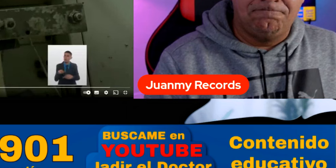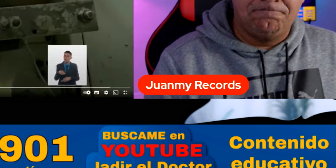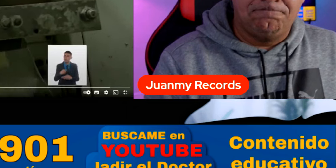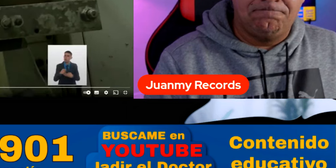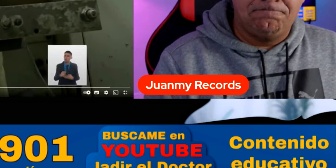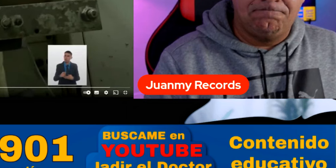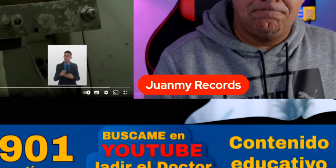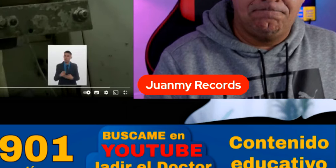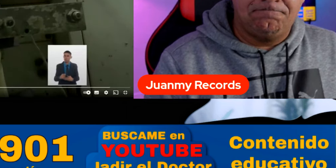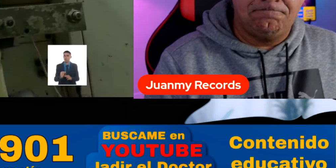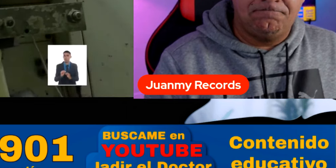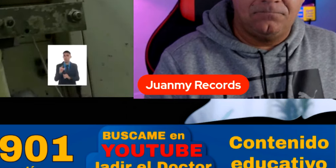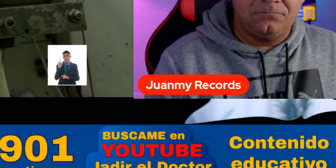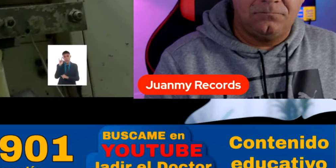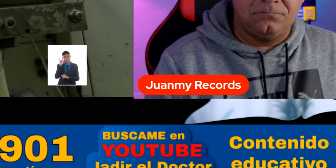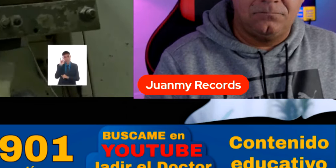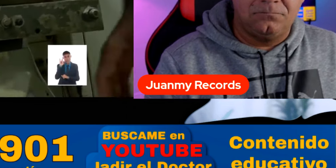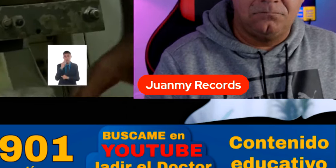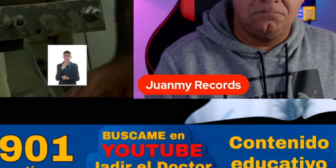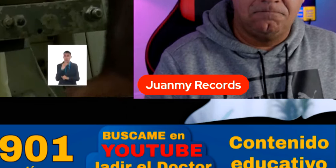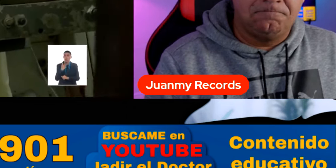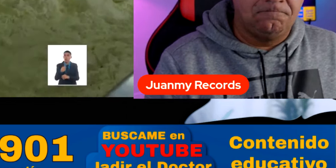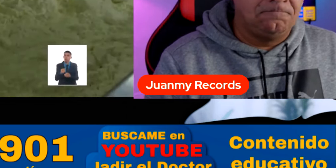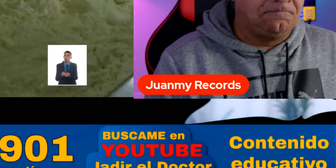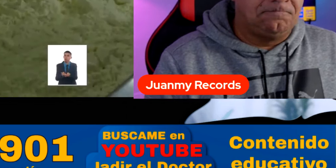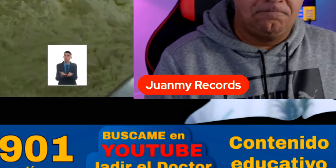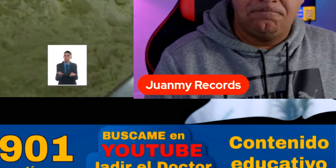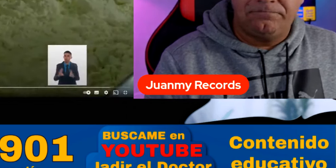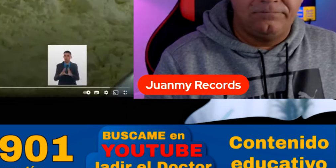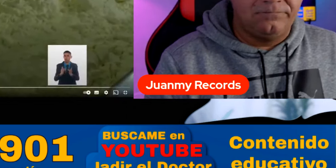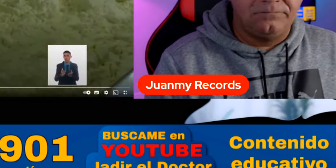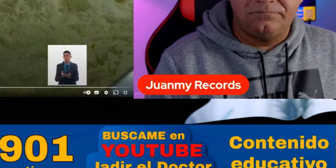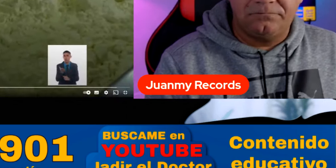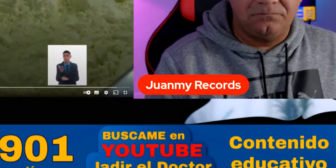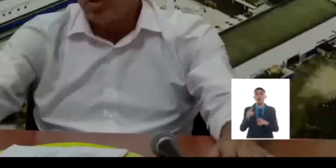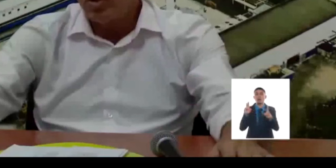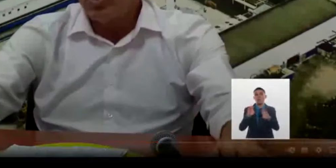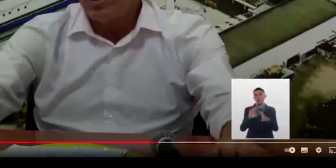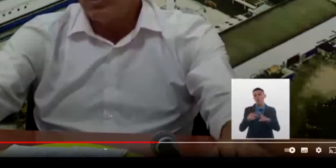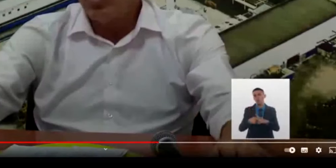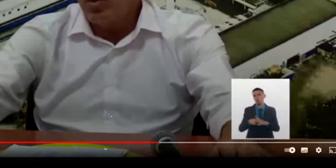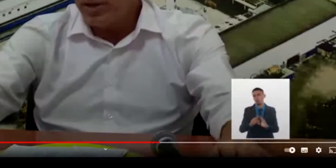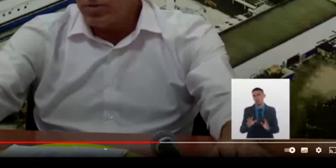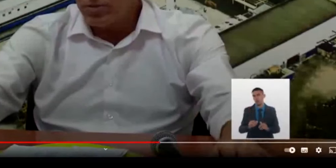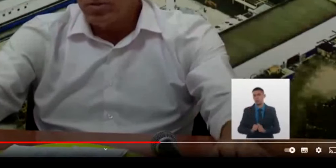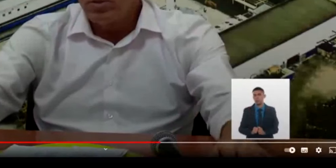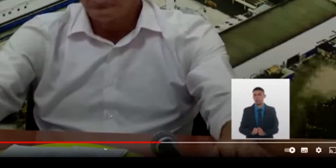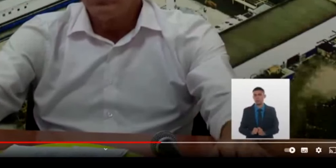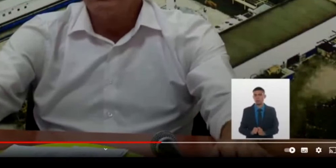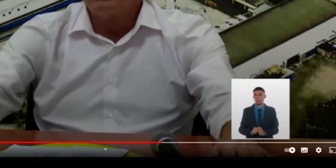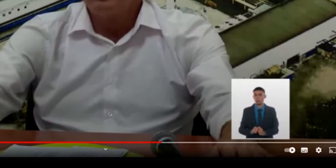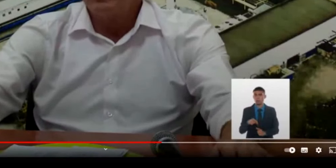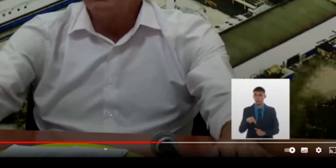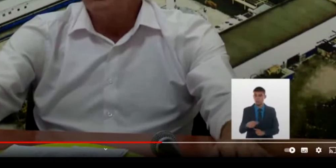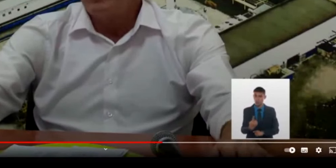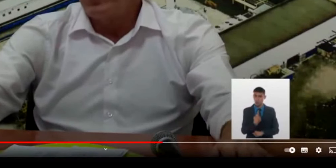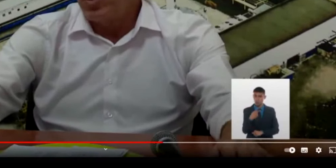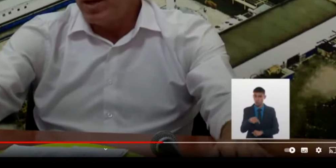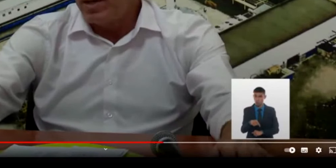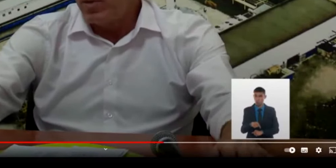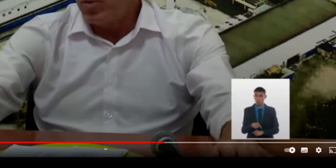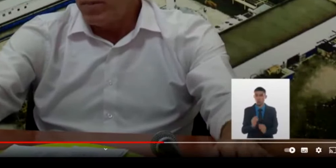para, a través de la leche fluida, contribuir a satisfacer la demanda priorizada. Nosotros en estos momentos no